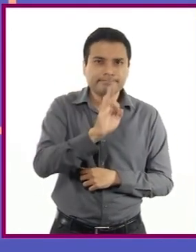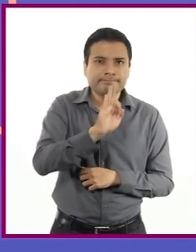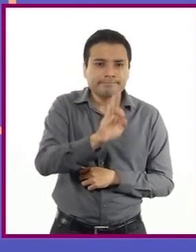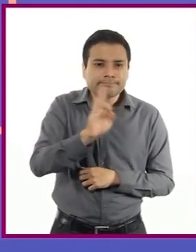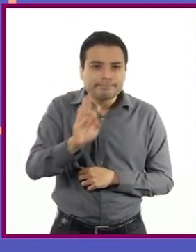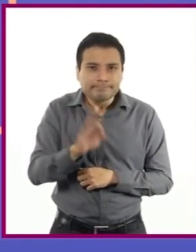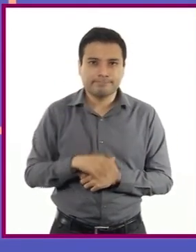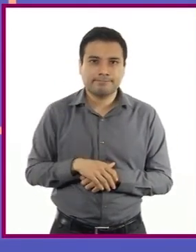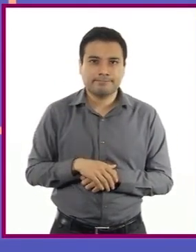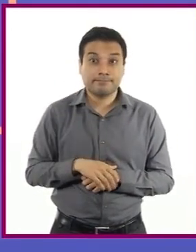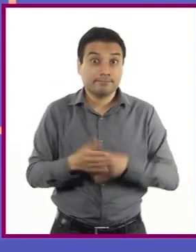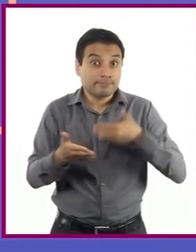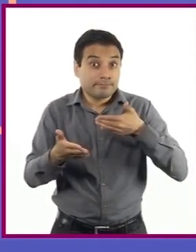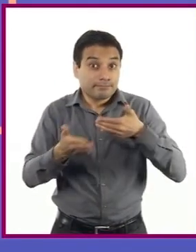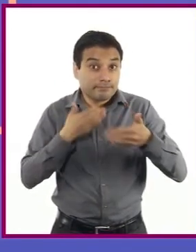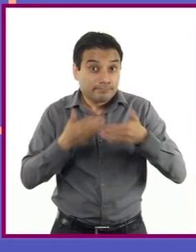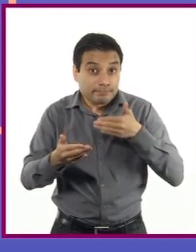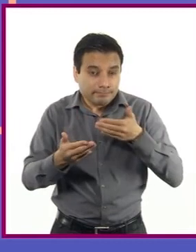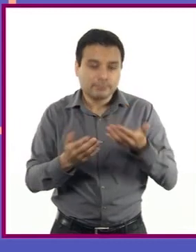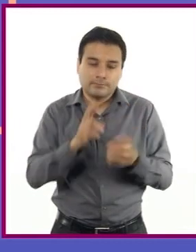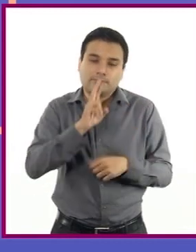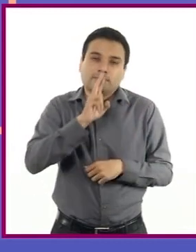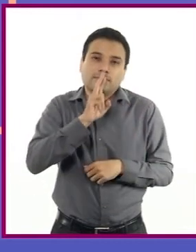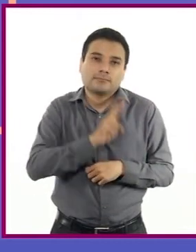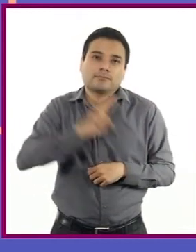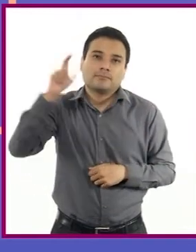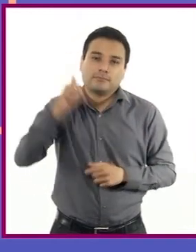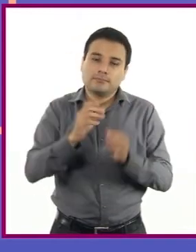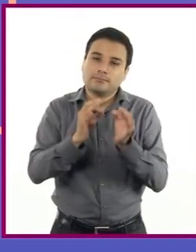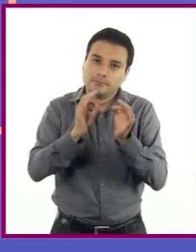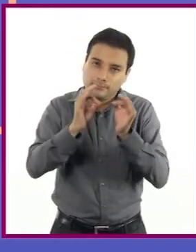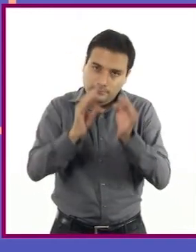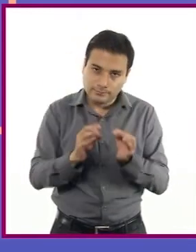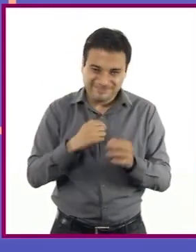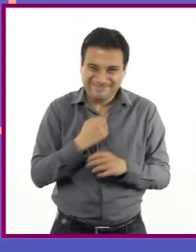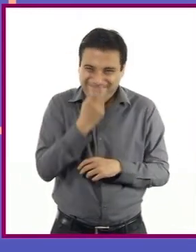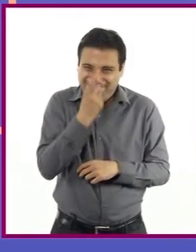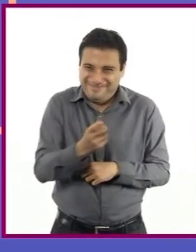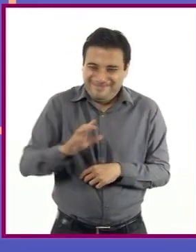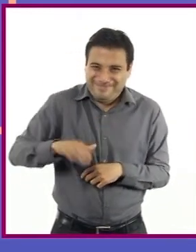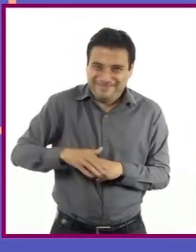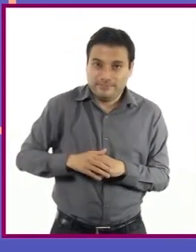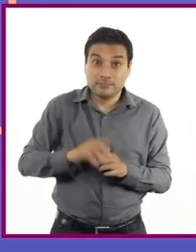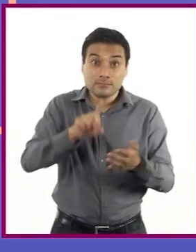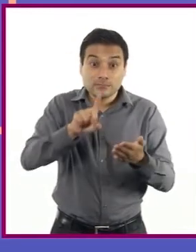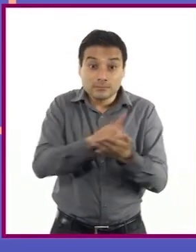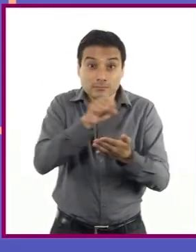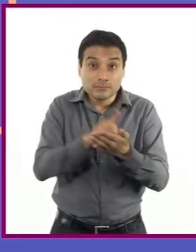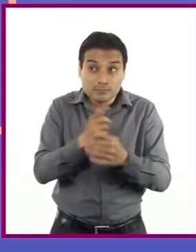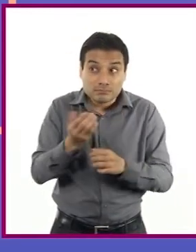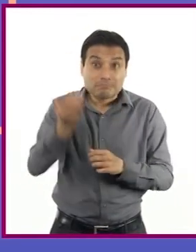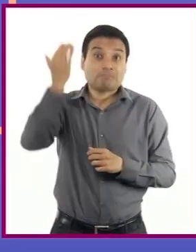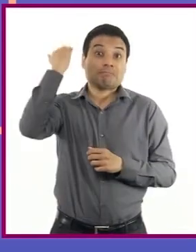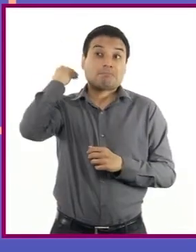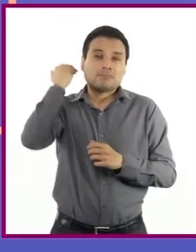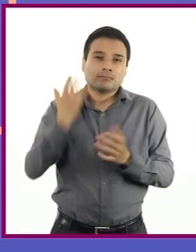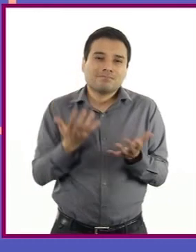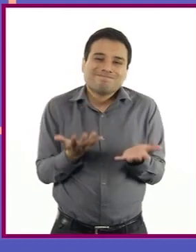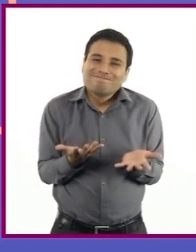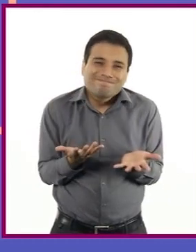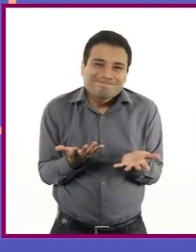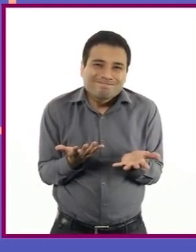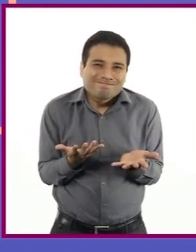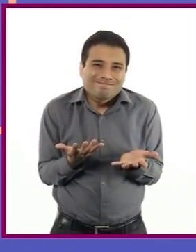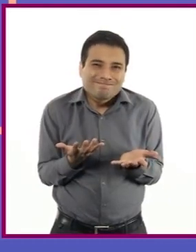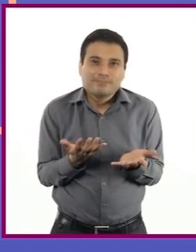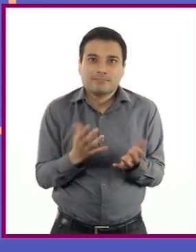Elijan los más recientes, pues la información será más exacta, ya que, como lo hemos comentado, las enciclopedias se actualizan con el tiempo. Consideren